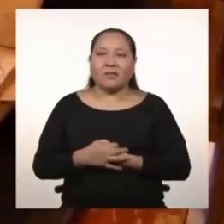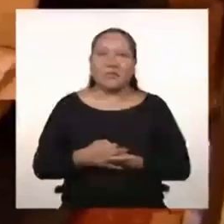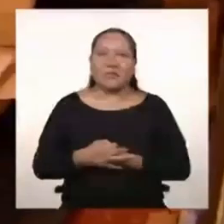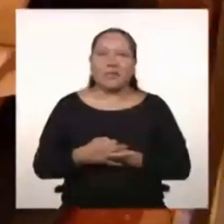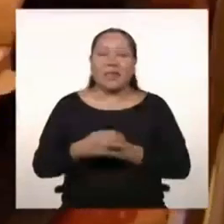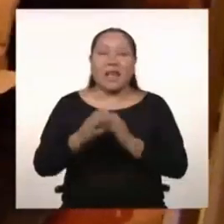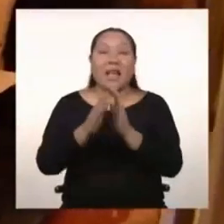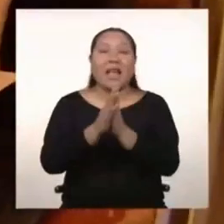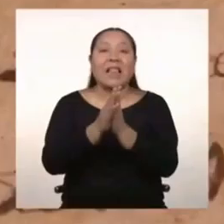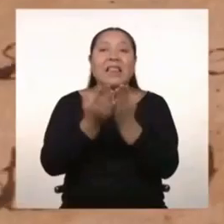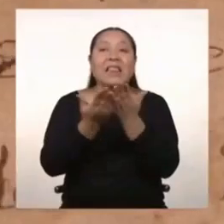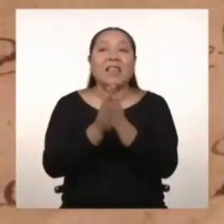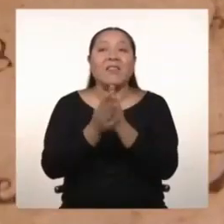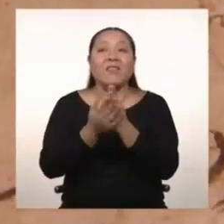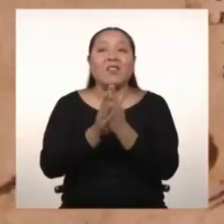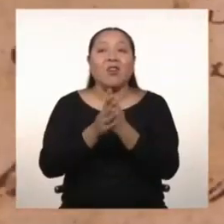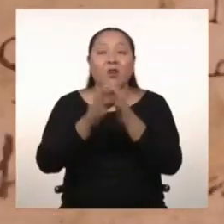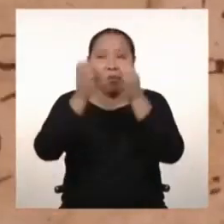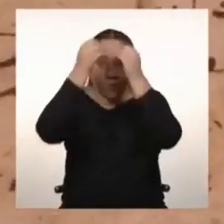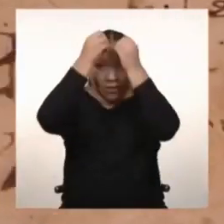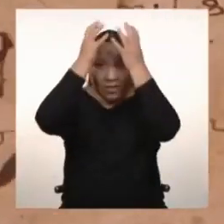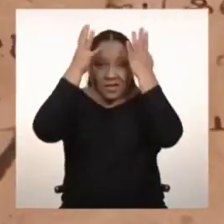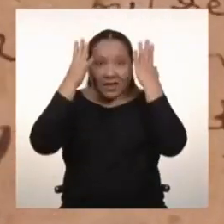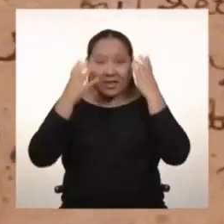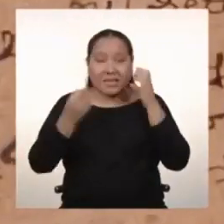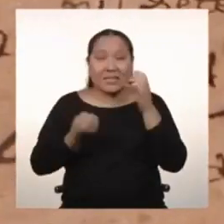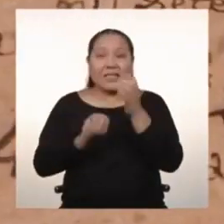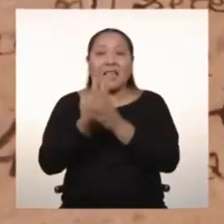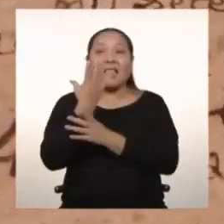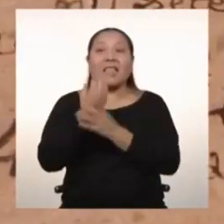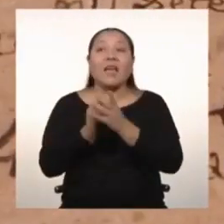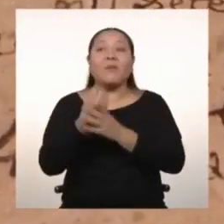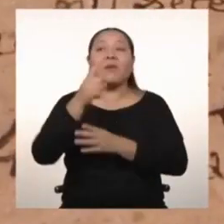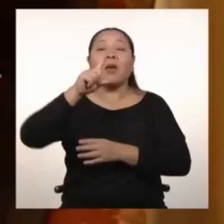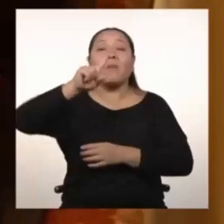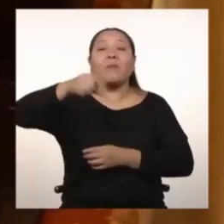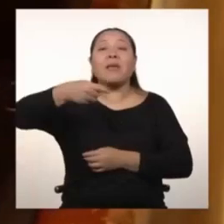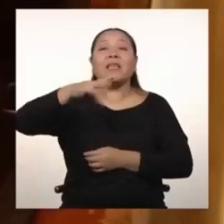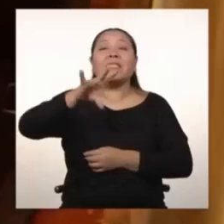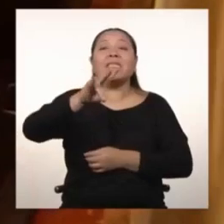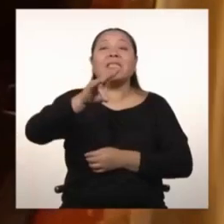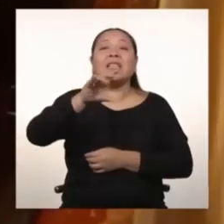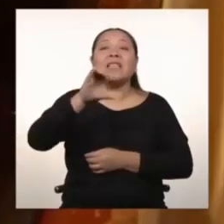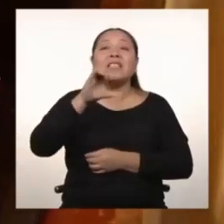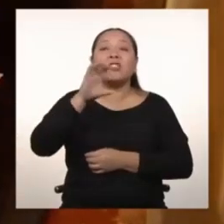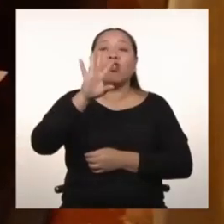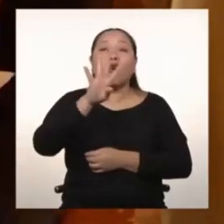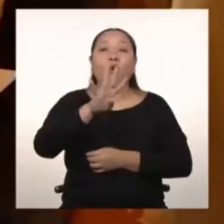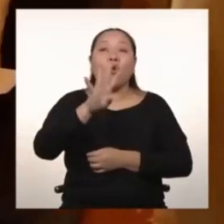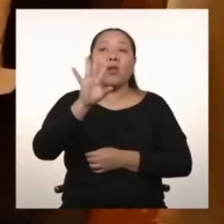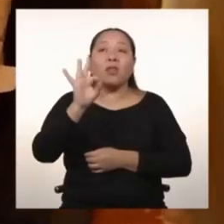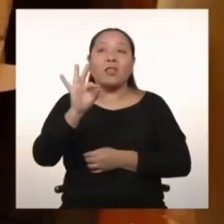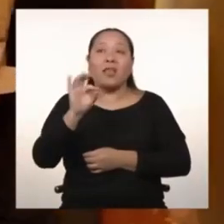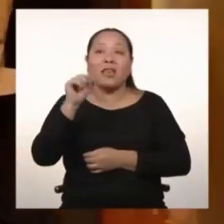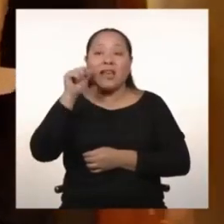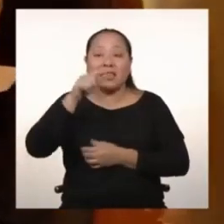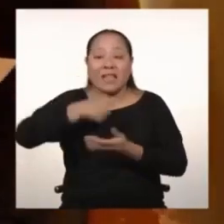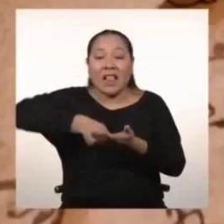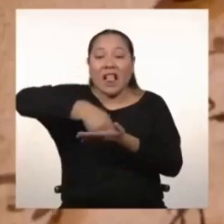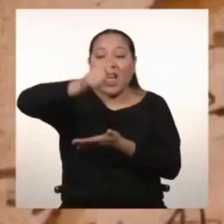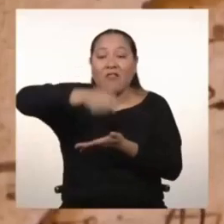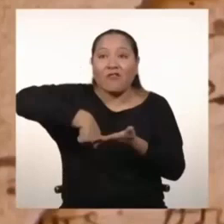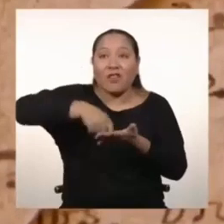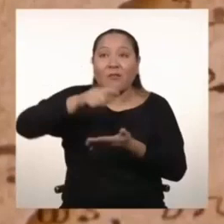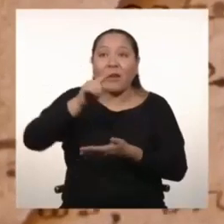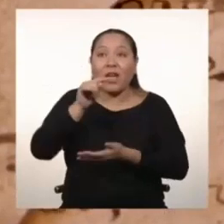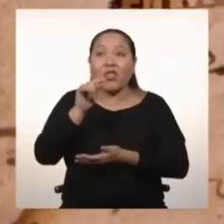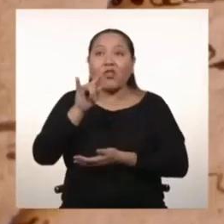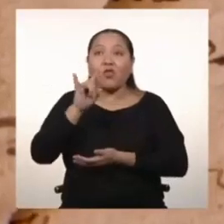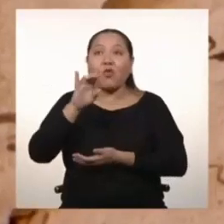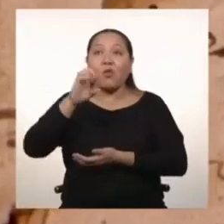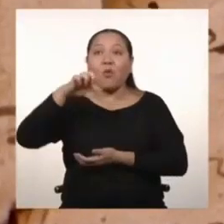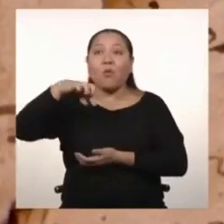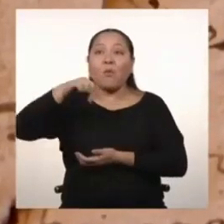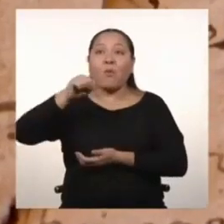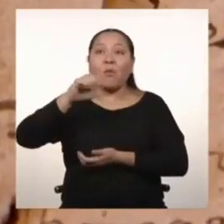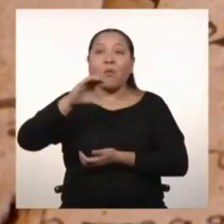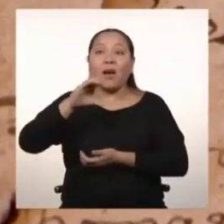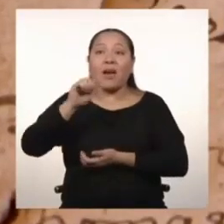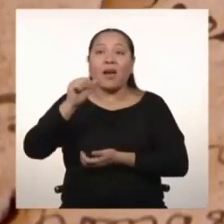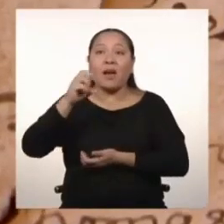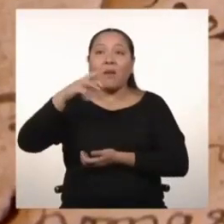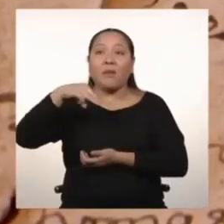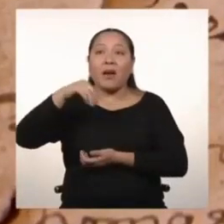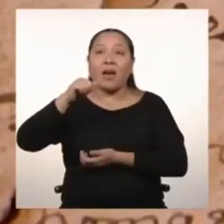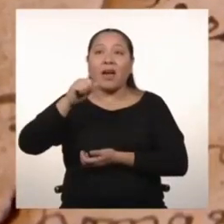Libro de casamientos, septiembre del año 1749. Así es, y esta es la firma de Túpac Amaru. Así dicen, ¿no? Bueno, pero acá esto